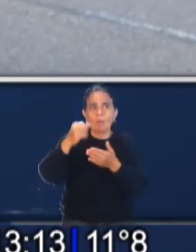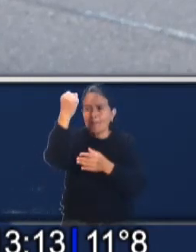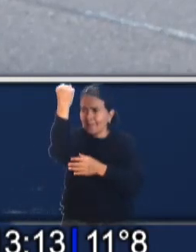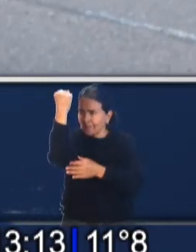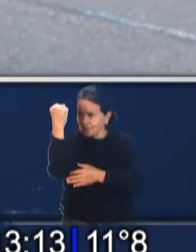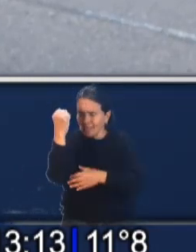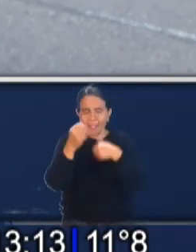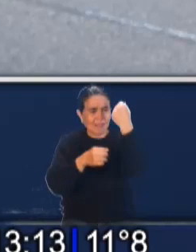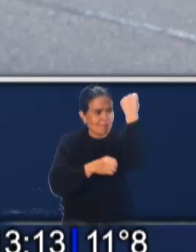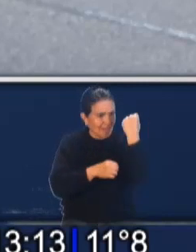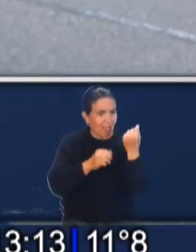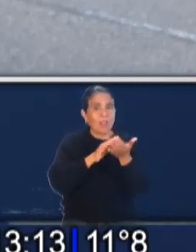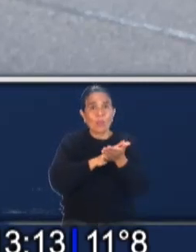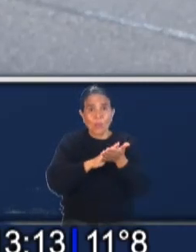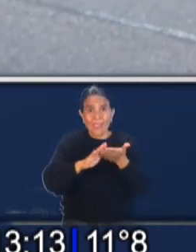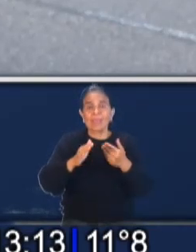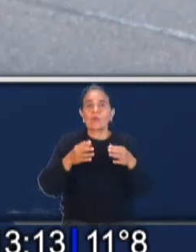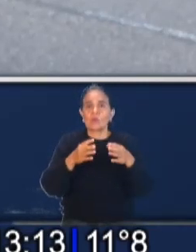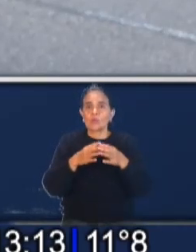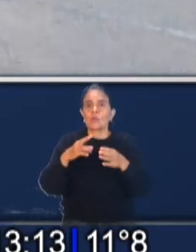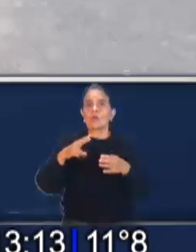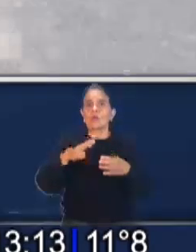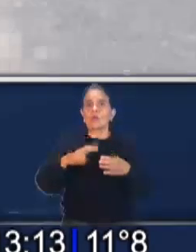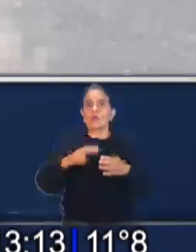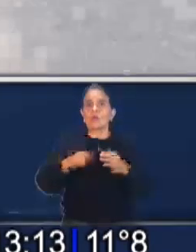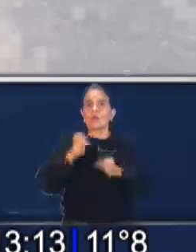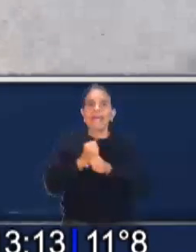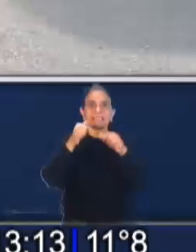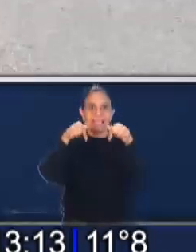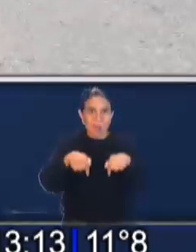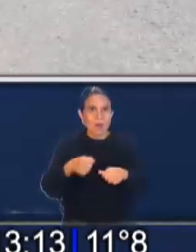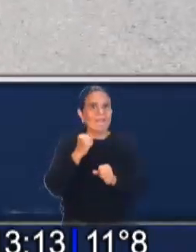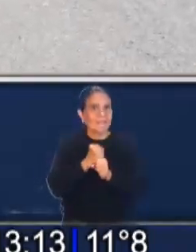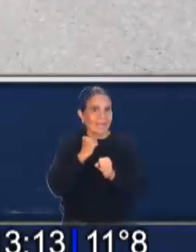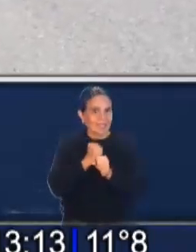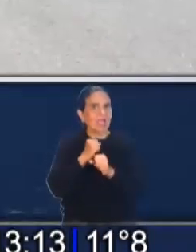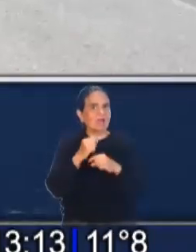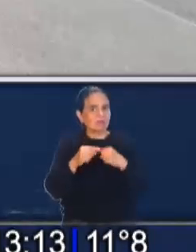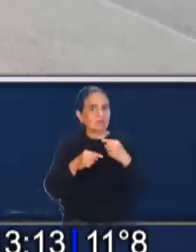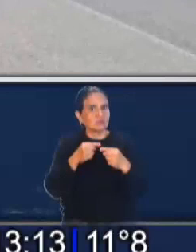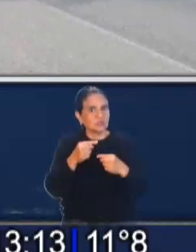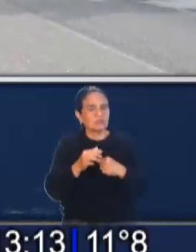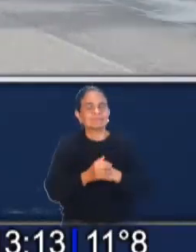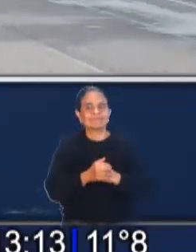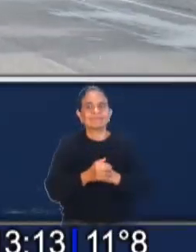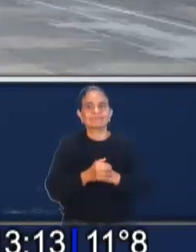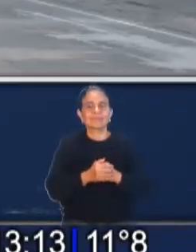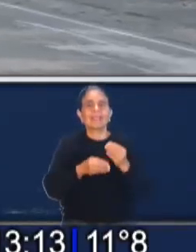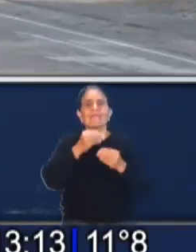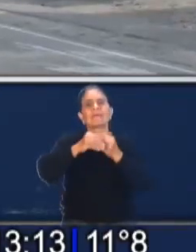han estado trabajando la empresa. Es más, hasta el día de hoy sigue trabajando todavía la empresa. ¿Cuántas son las familias aproximadamente que viven en ese tramo?